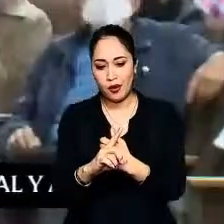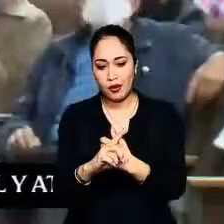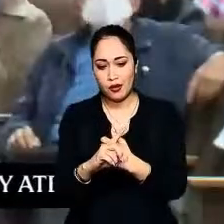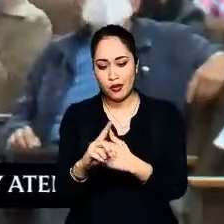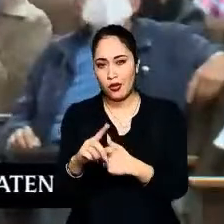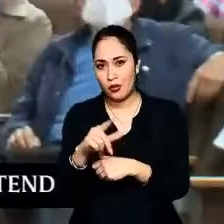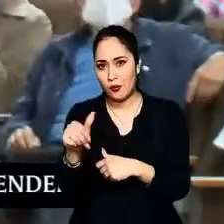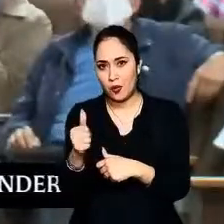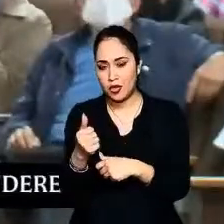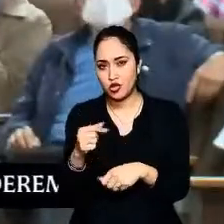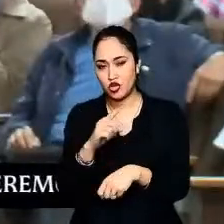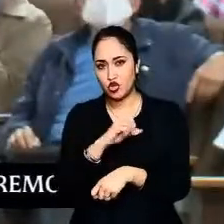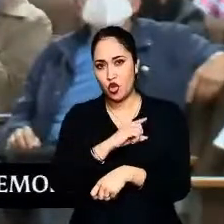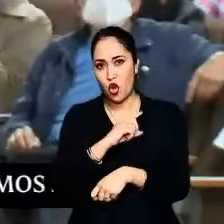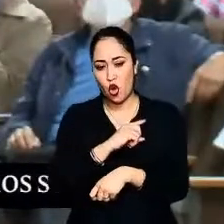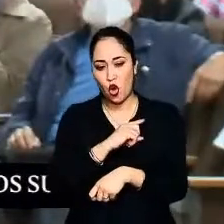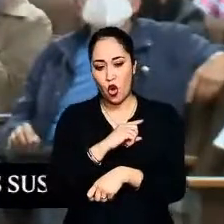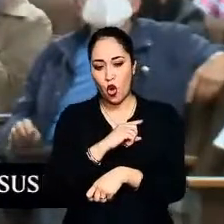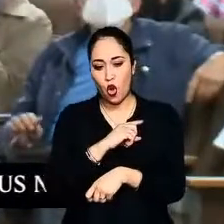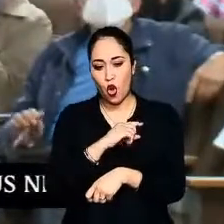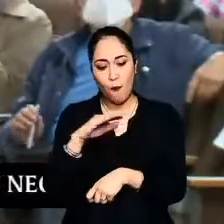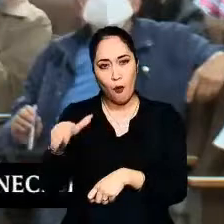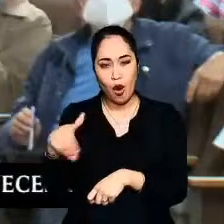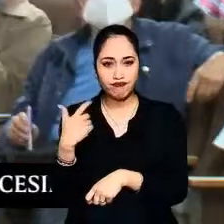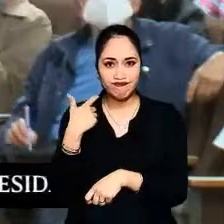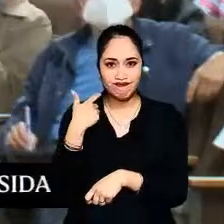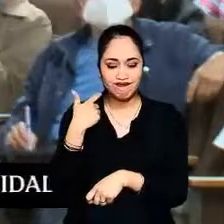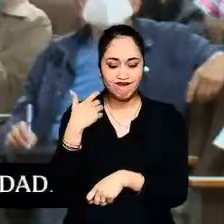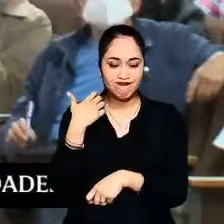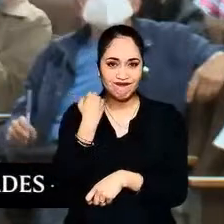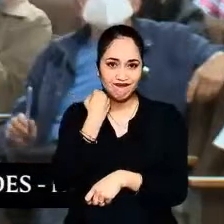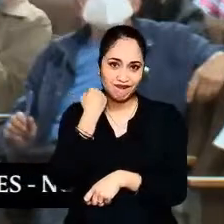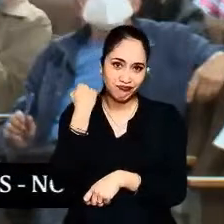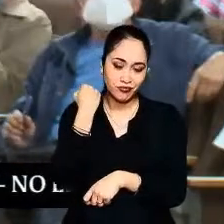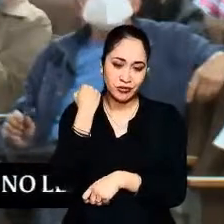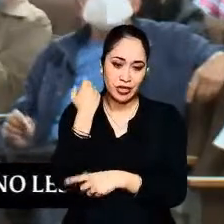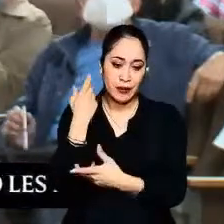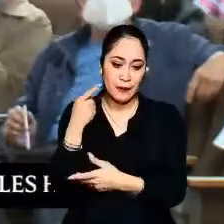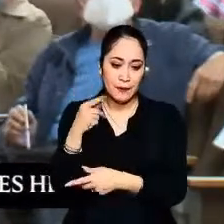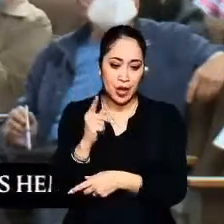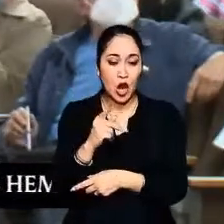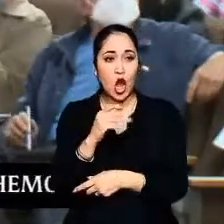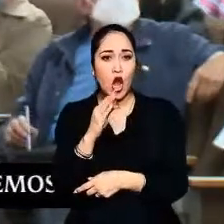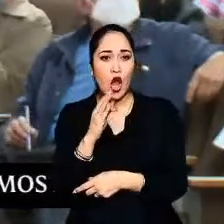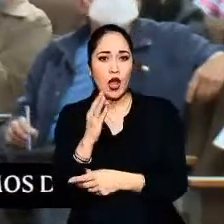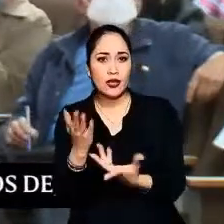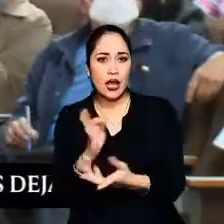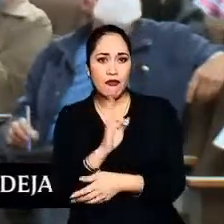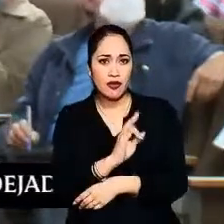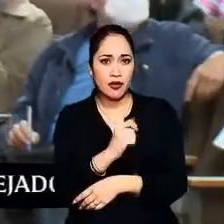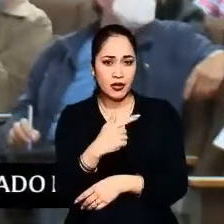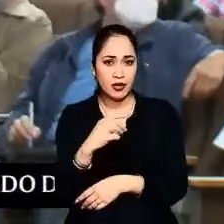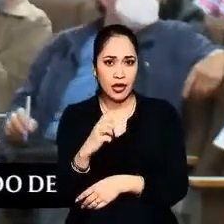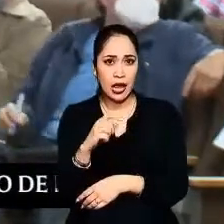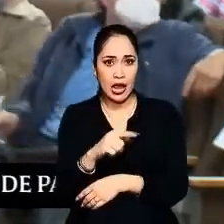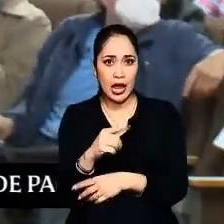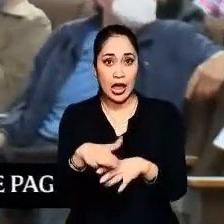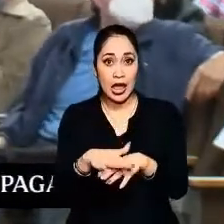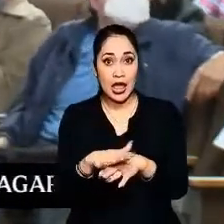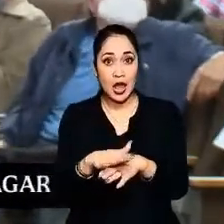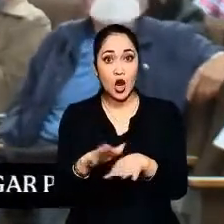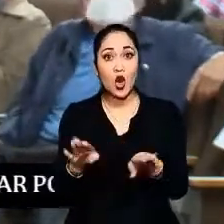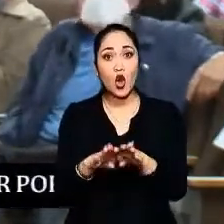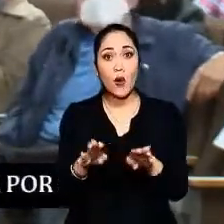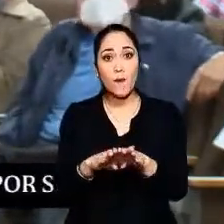pero nos dice en la fiscalía que es muy probable que lo sea. Sí, porque es con arma blanca.